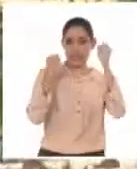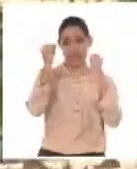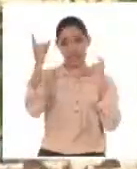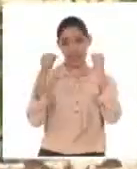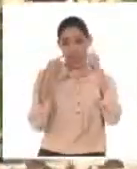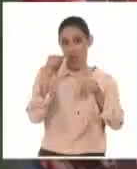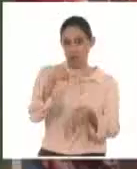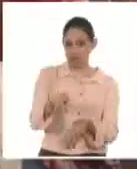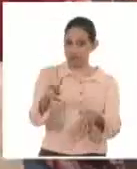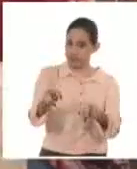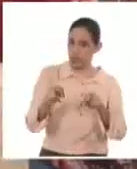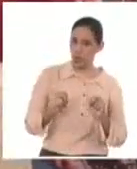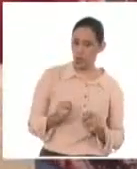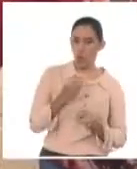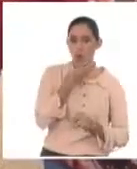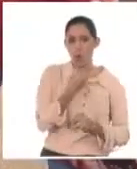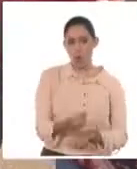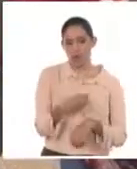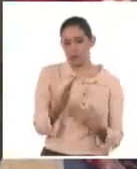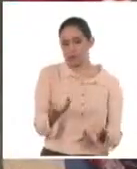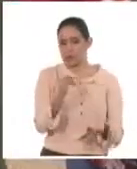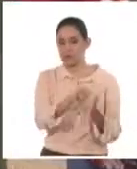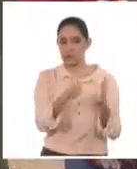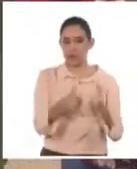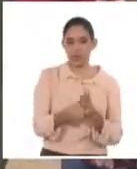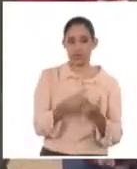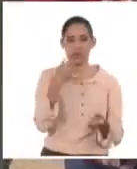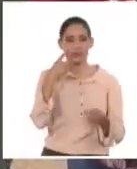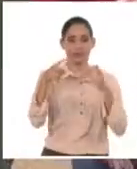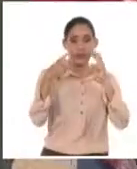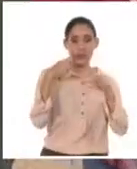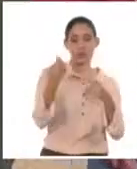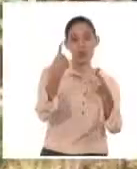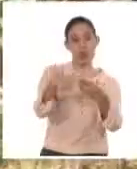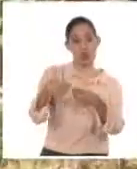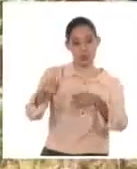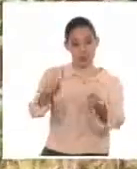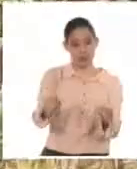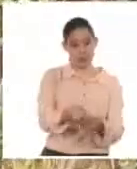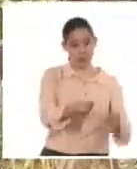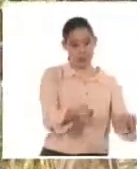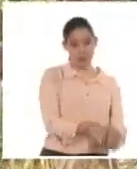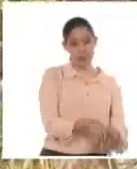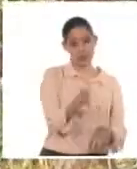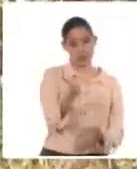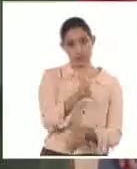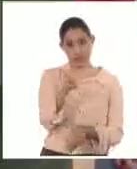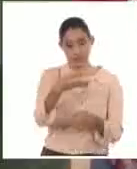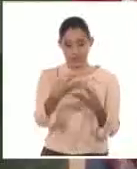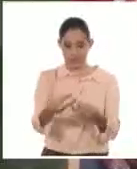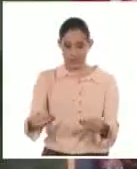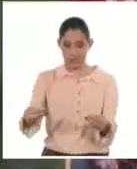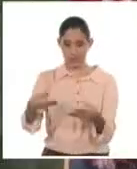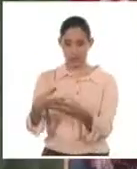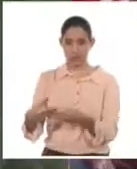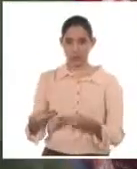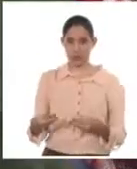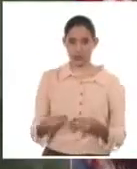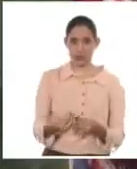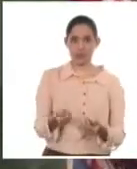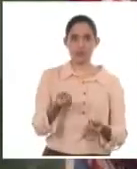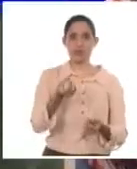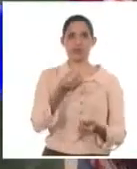los conoció el mandatario cubano al visitar las áreas agrícolas de unas 3 caballerías de tierra. Está la boniato, el